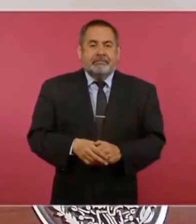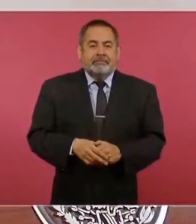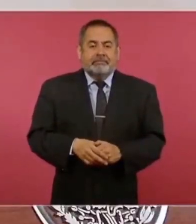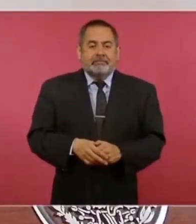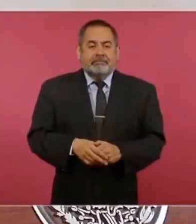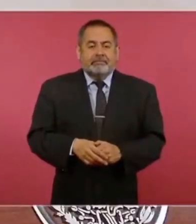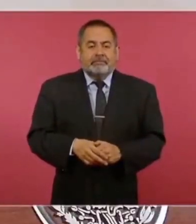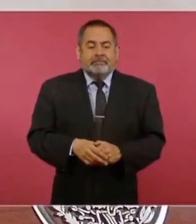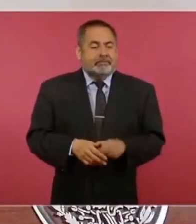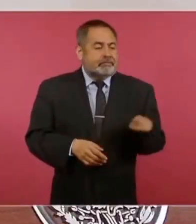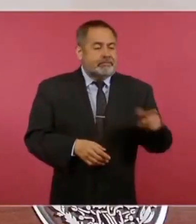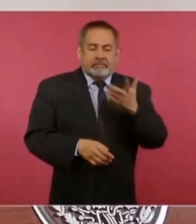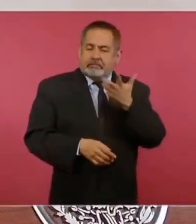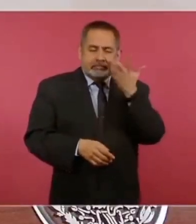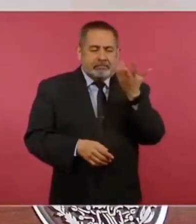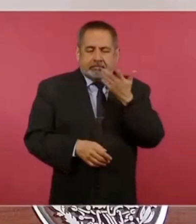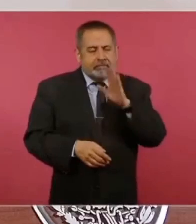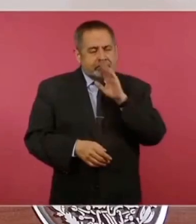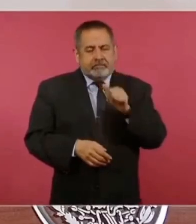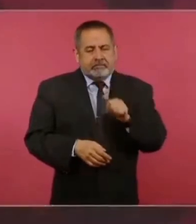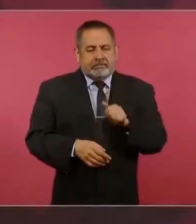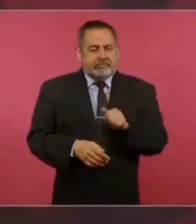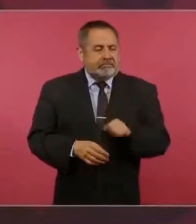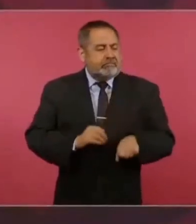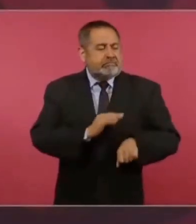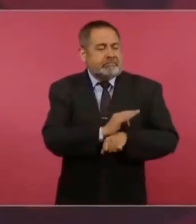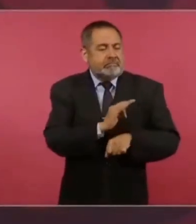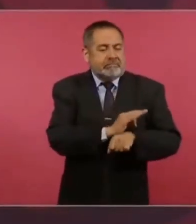de manera tendenciosa.